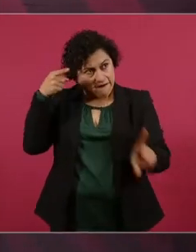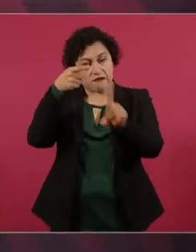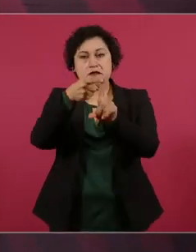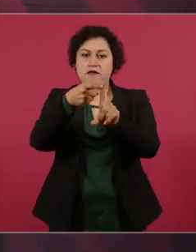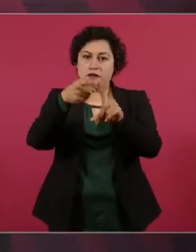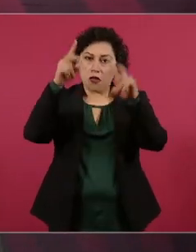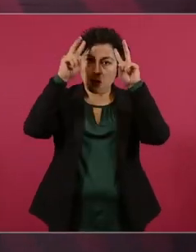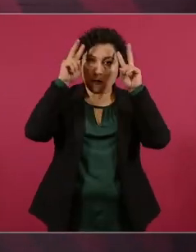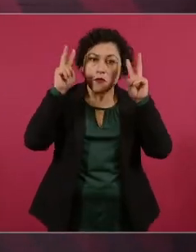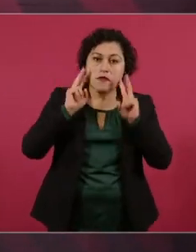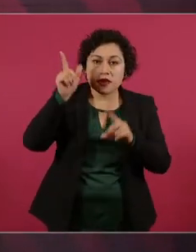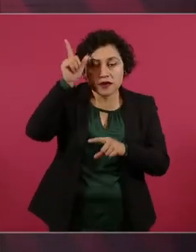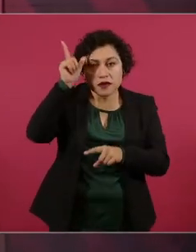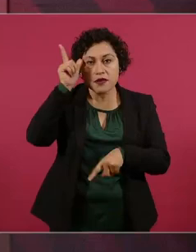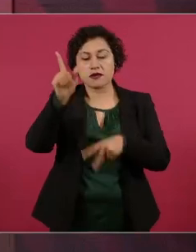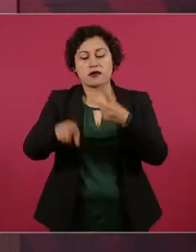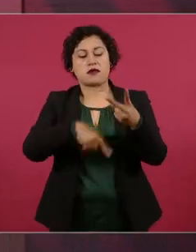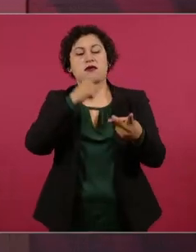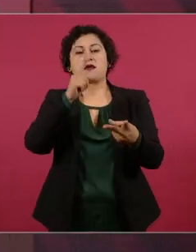al Zócalo,